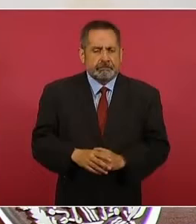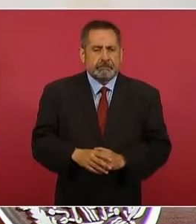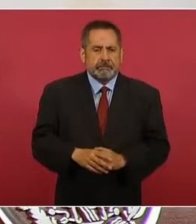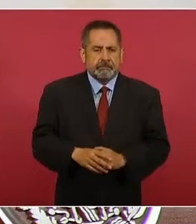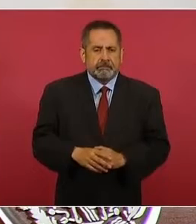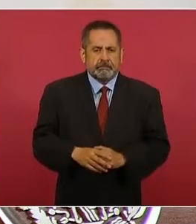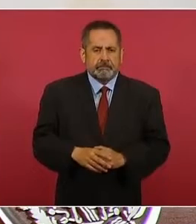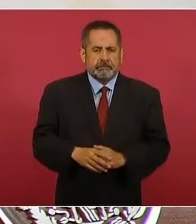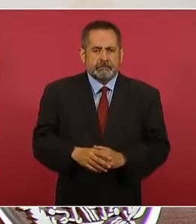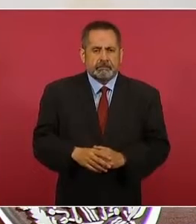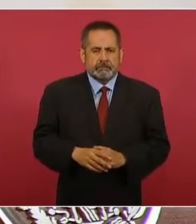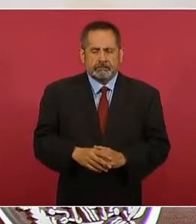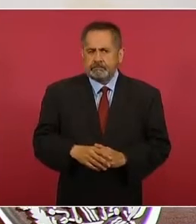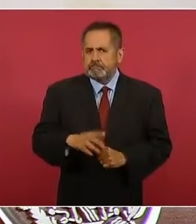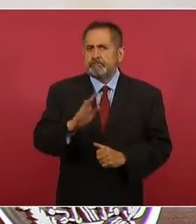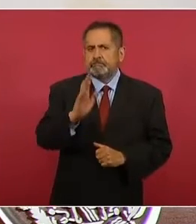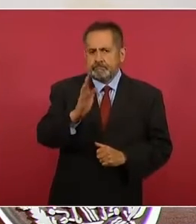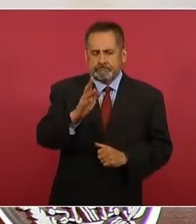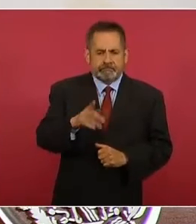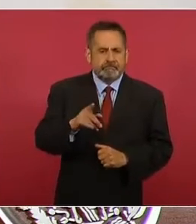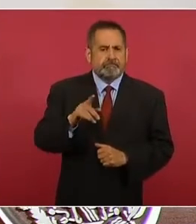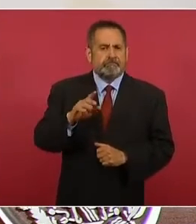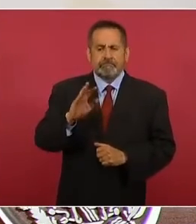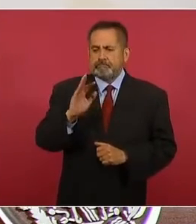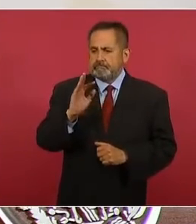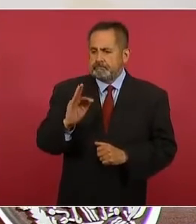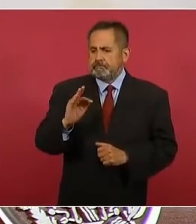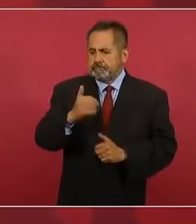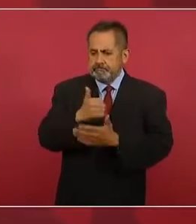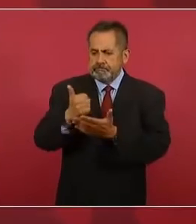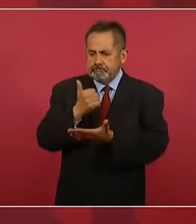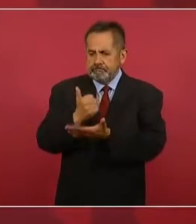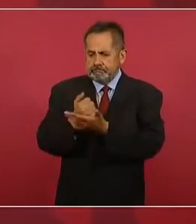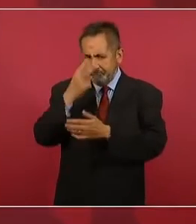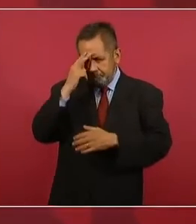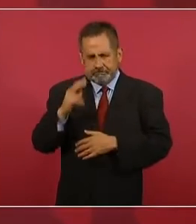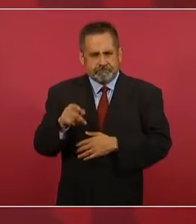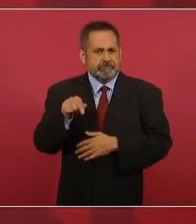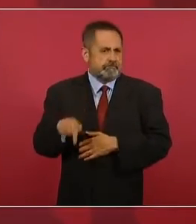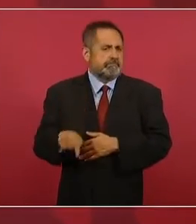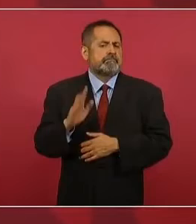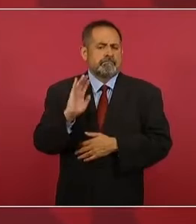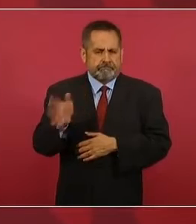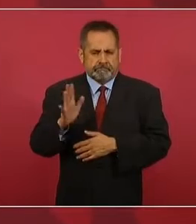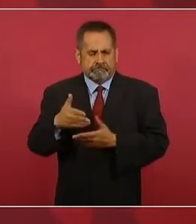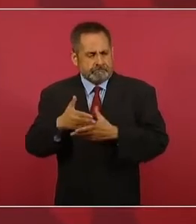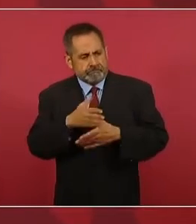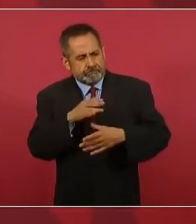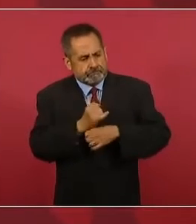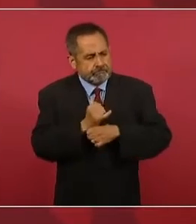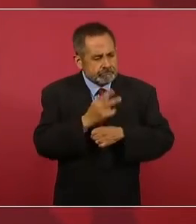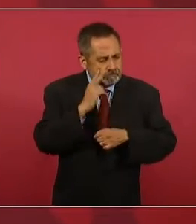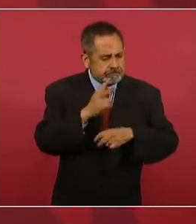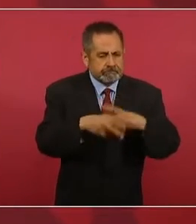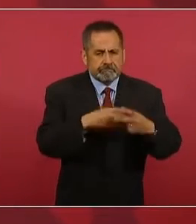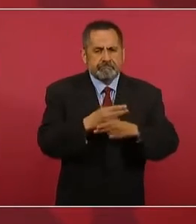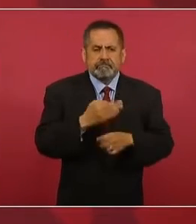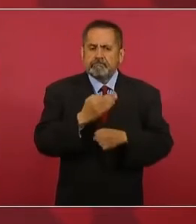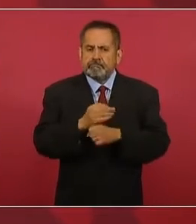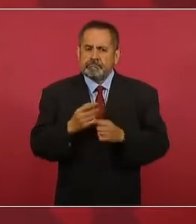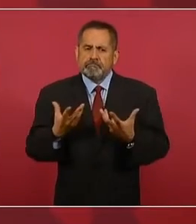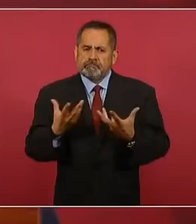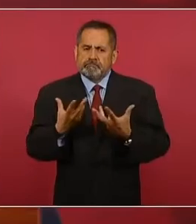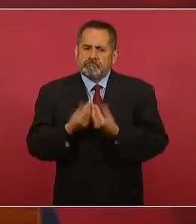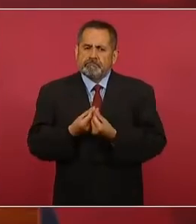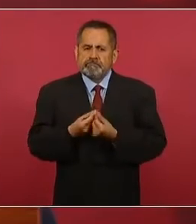verdaderamente una intervención ya de la Fiscalía de la Ciudad de México. Entonces estamos pues cerrando la pinza porque